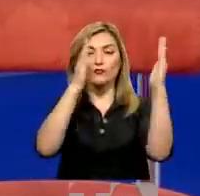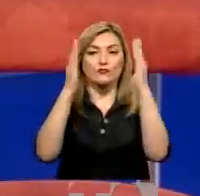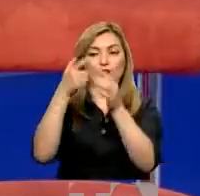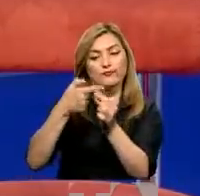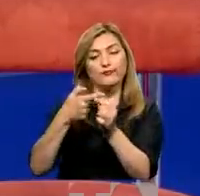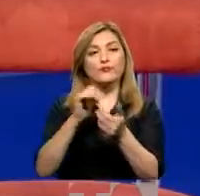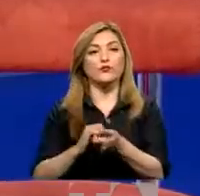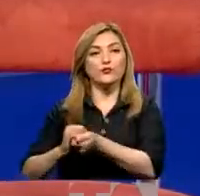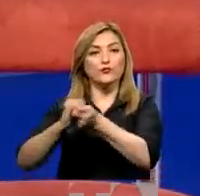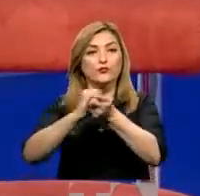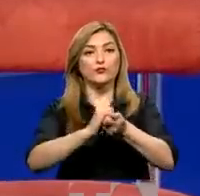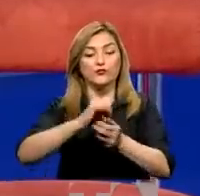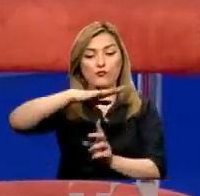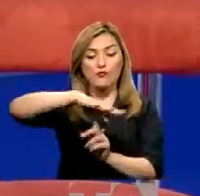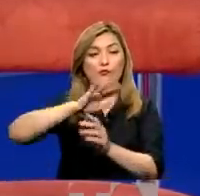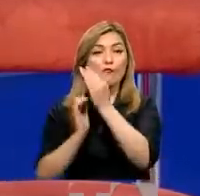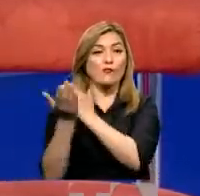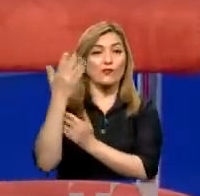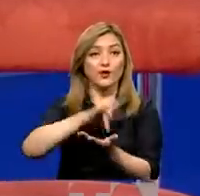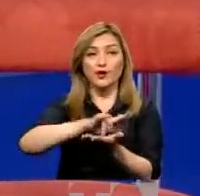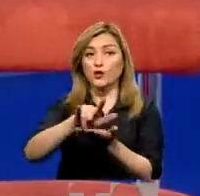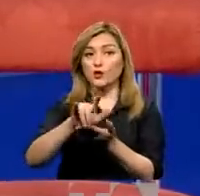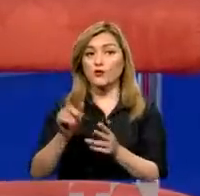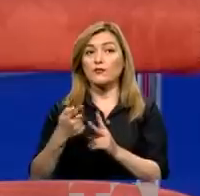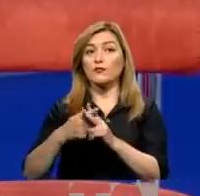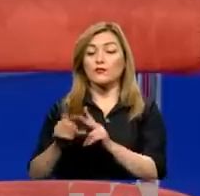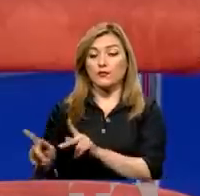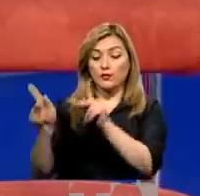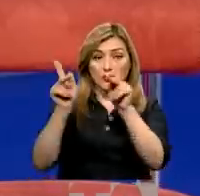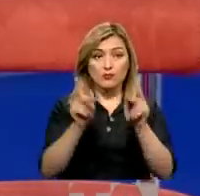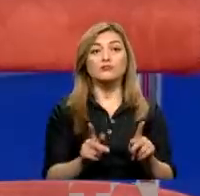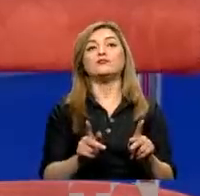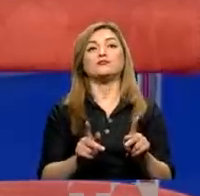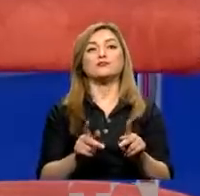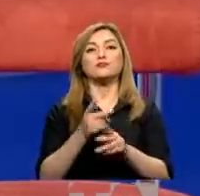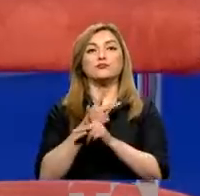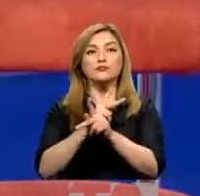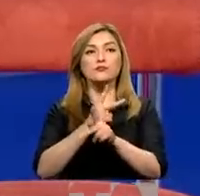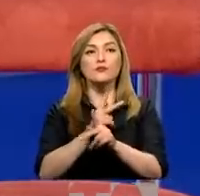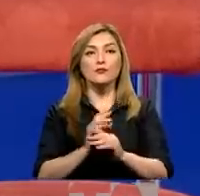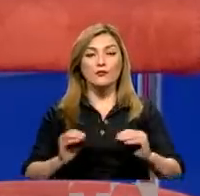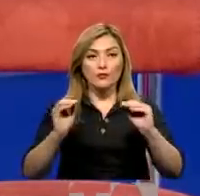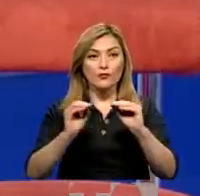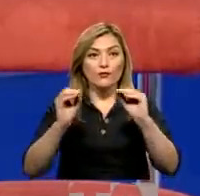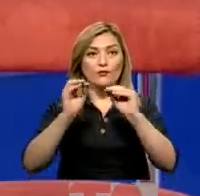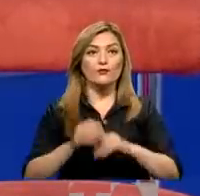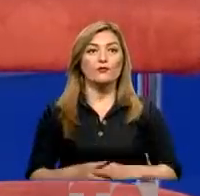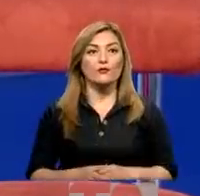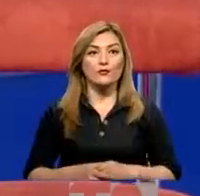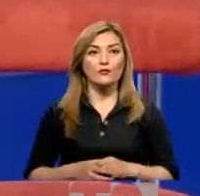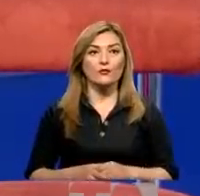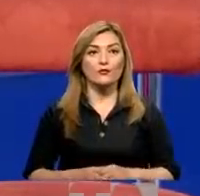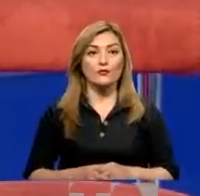Quito Solidario, ubicado en el Parque Bicentenario, ha empezado con su plan de contingencia con el aumento y con el cual aumentarán